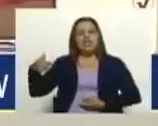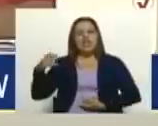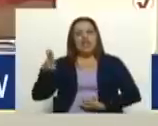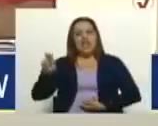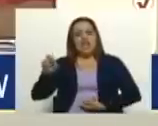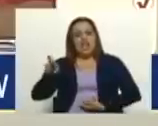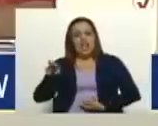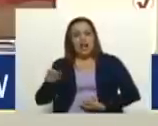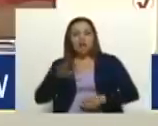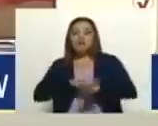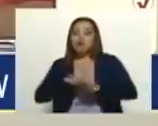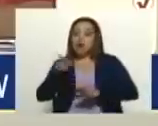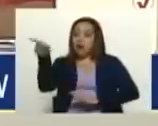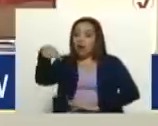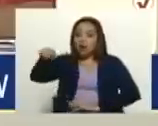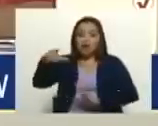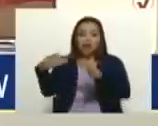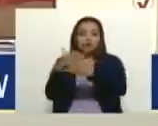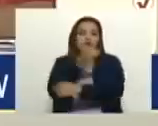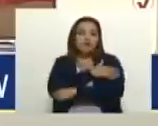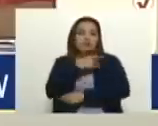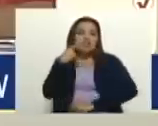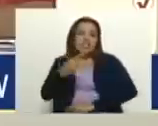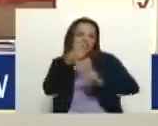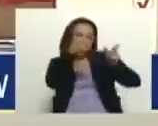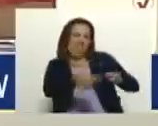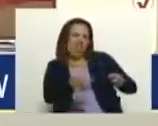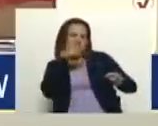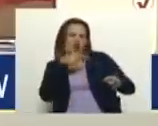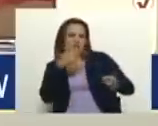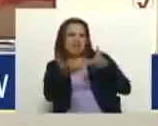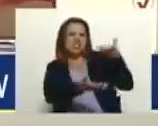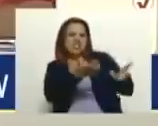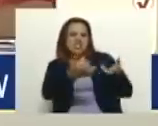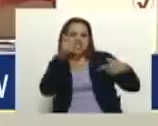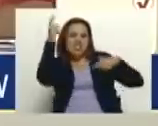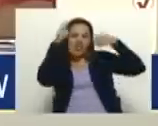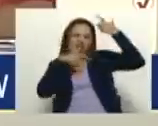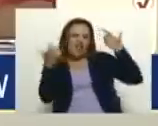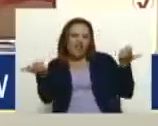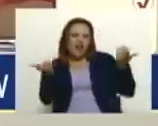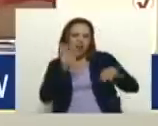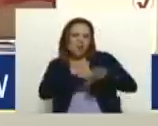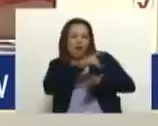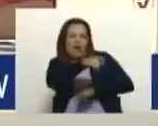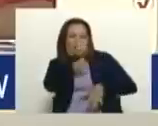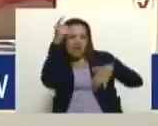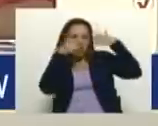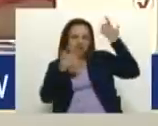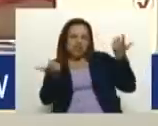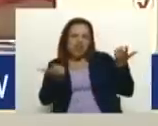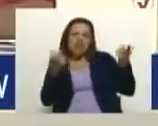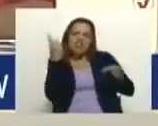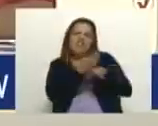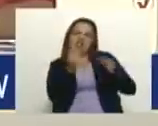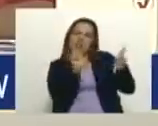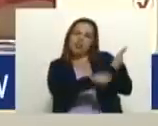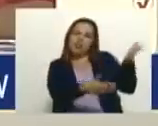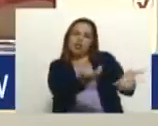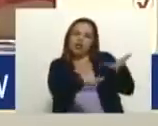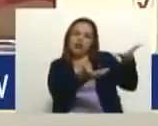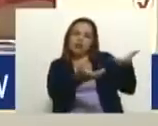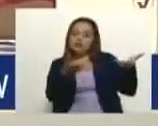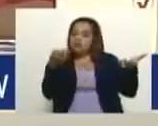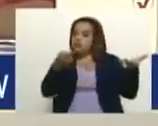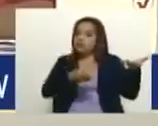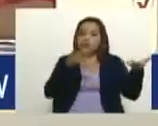Solo porque según ellos era chavista. Y había que quemarlo vivo, es el fascismo. Ese hecho no recibió condena de